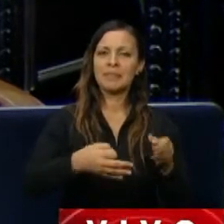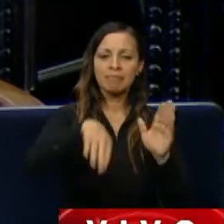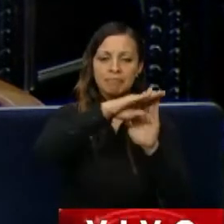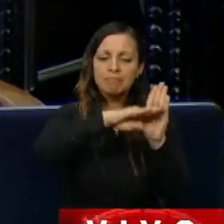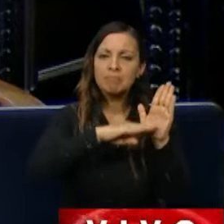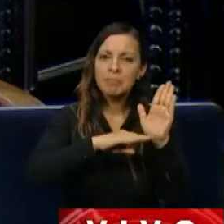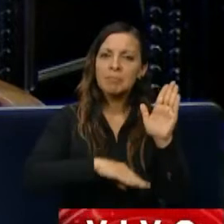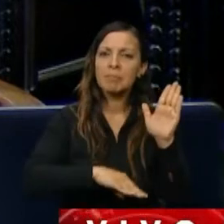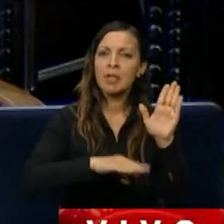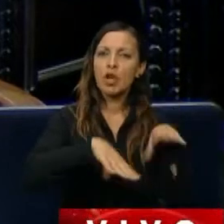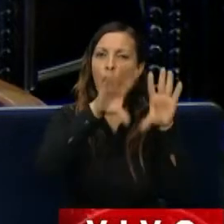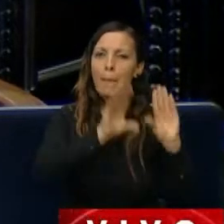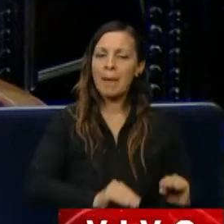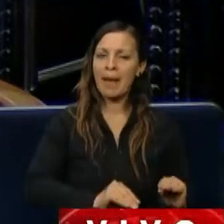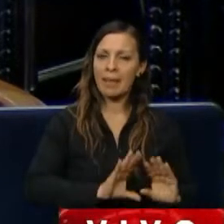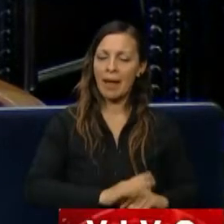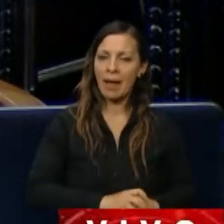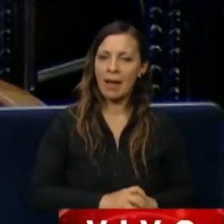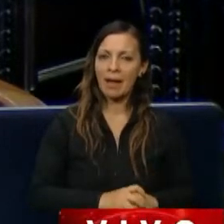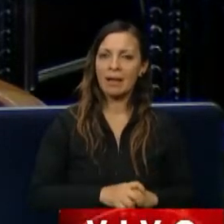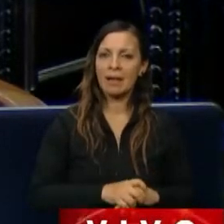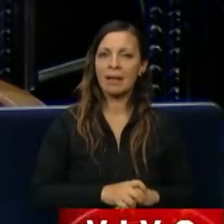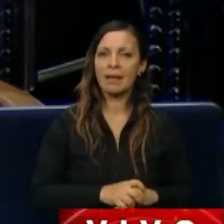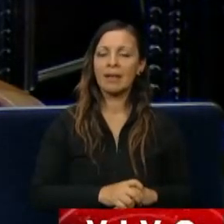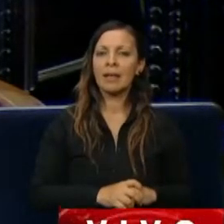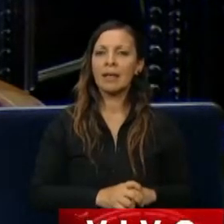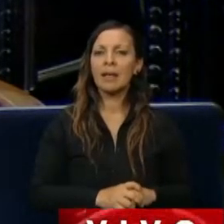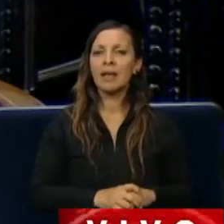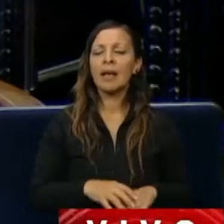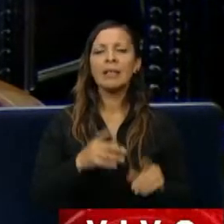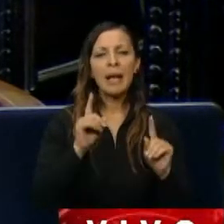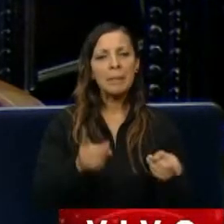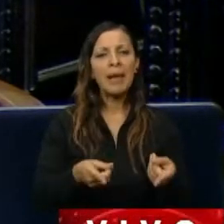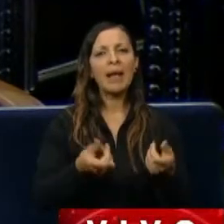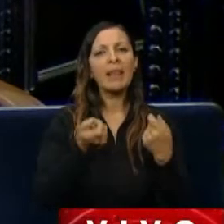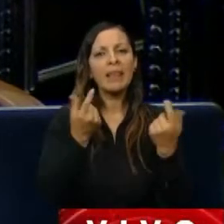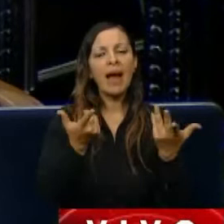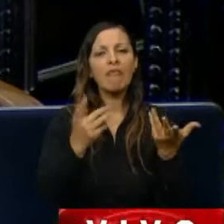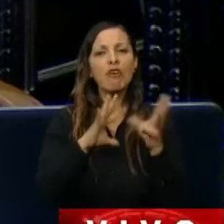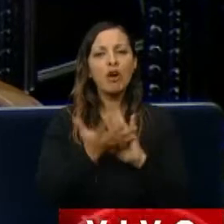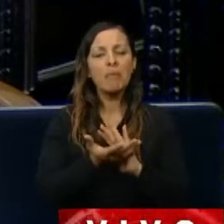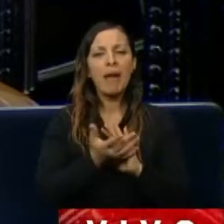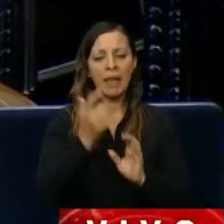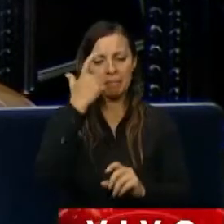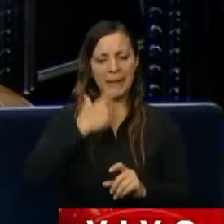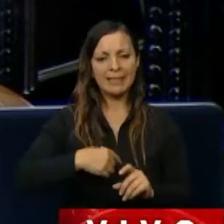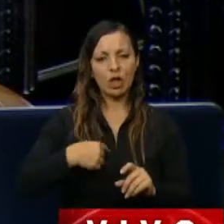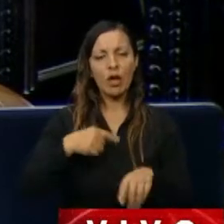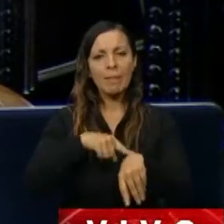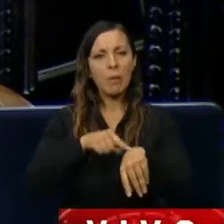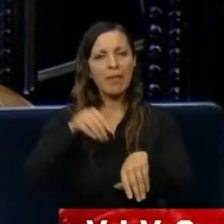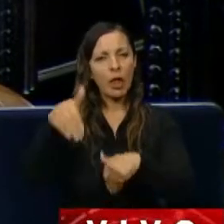electoral completa y de realzar la autonomía del elector en la